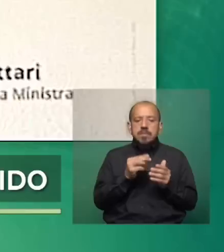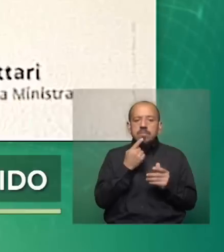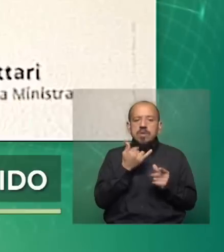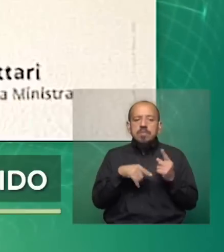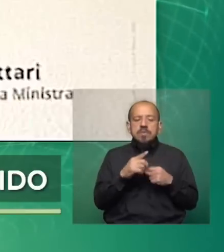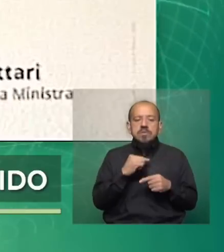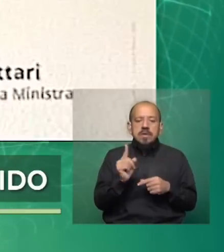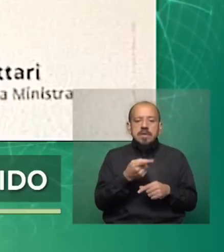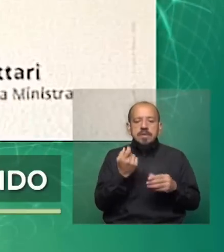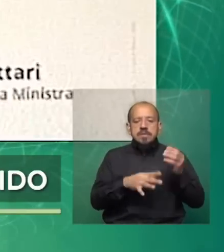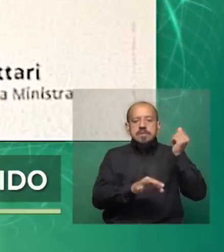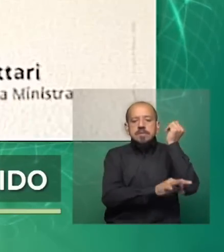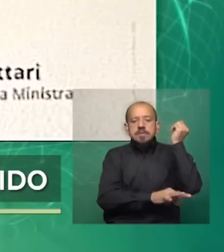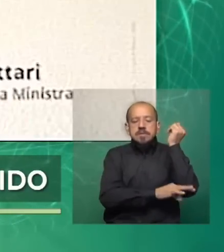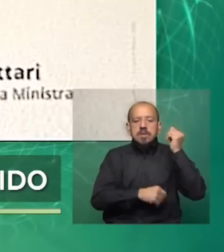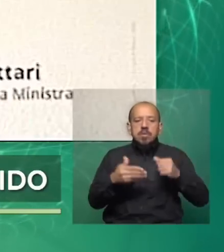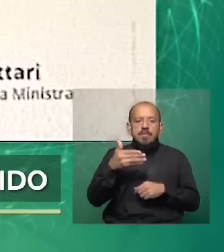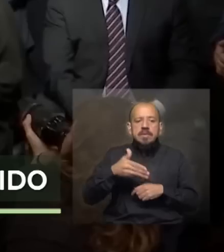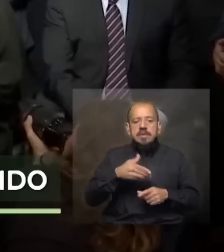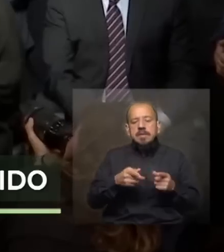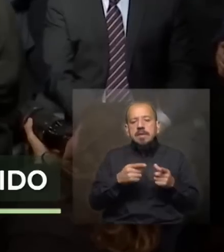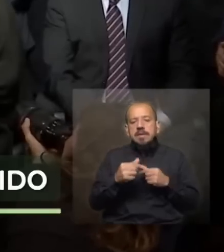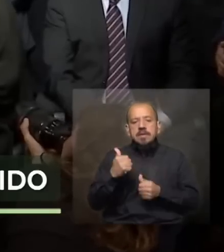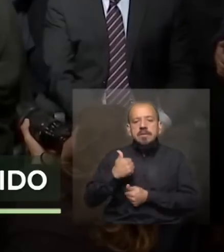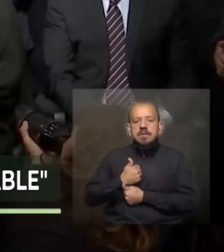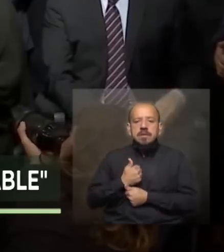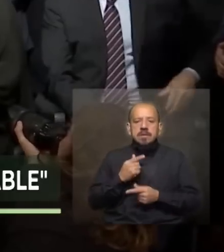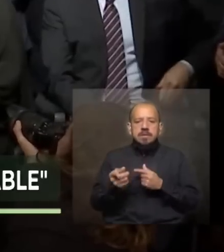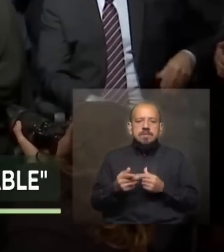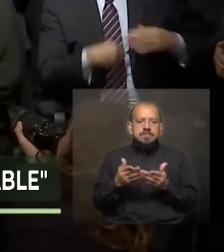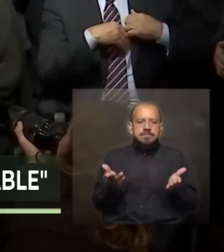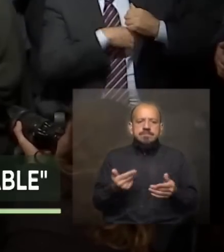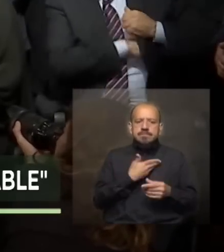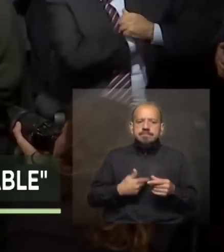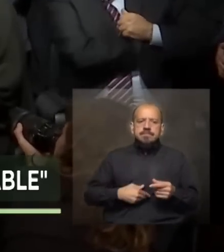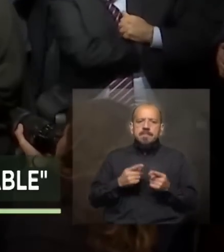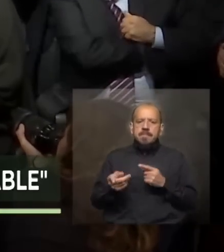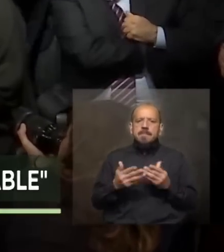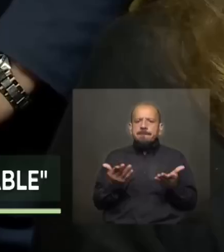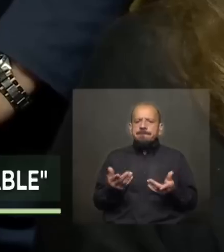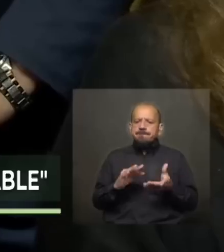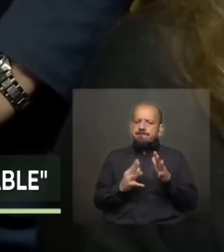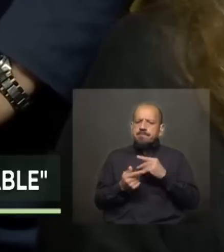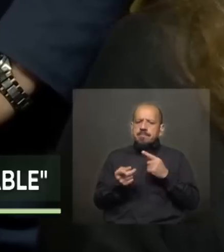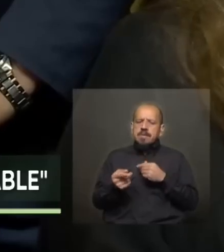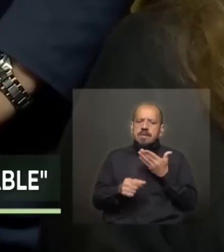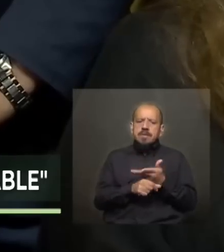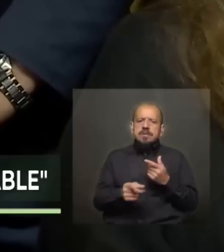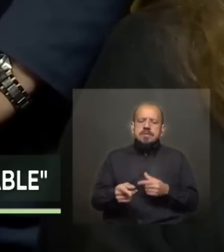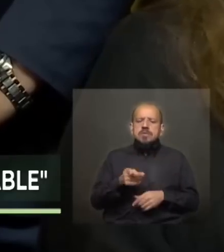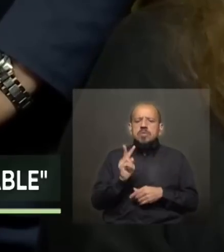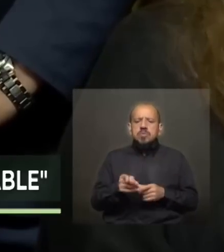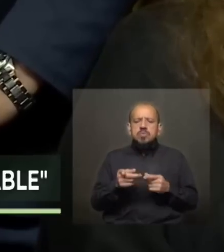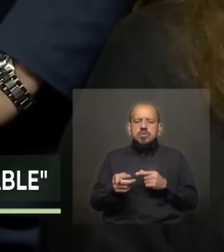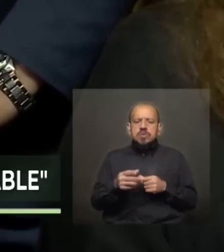a una ex empleada y a una militante de Cabildo abierto Esto fue abiertamente cuestionado de un modo inusualmente agresivo impugnando la solicitud de